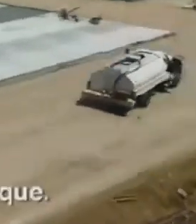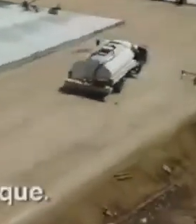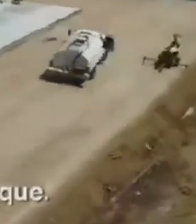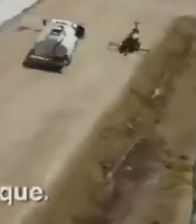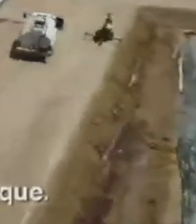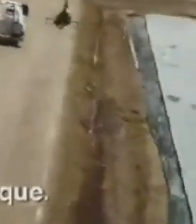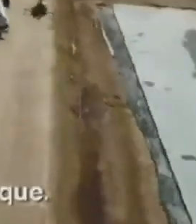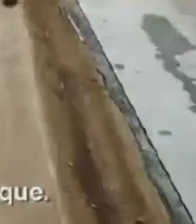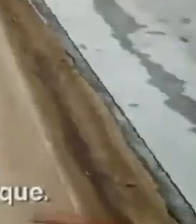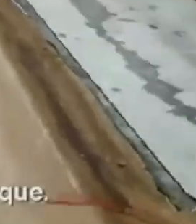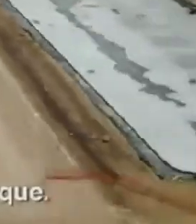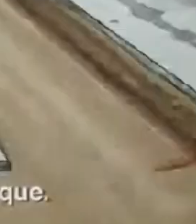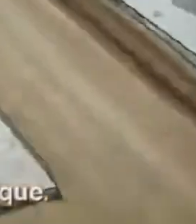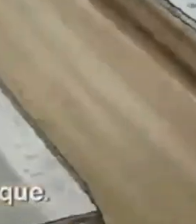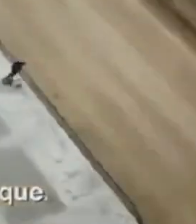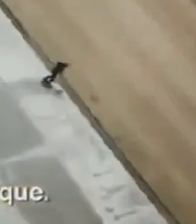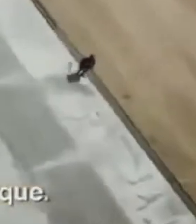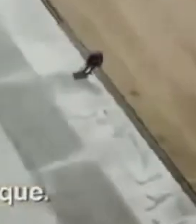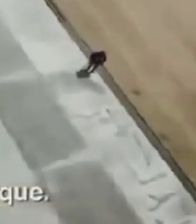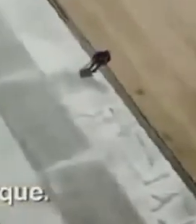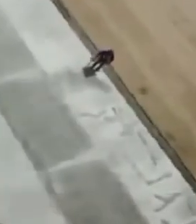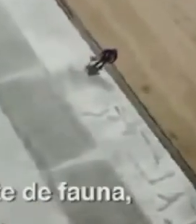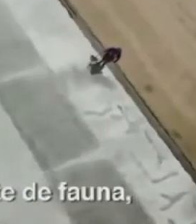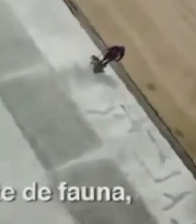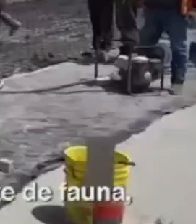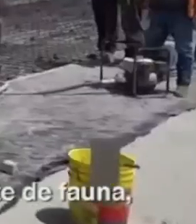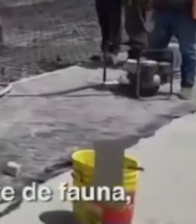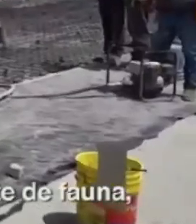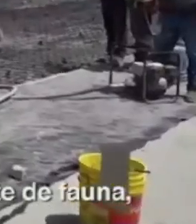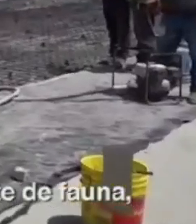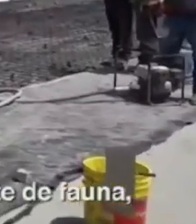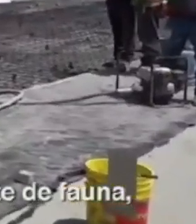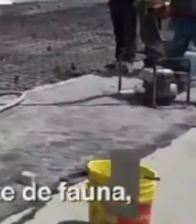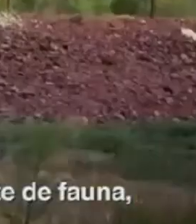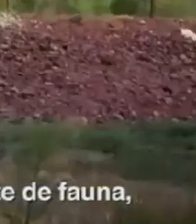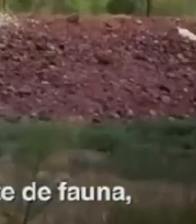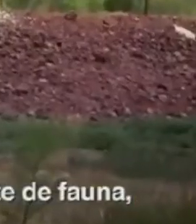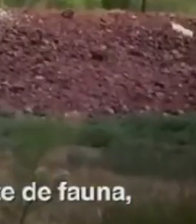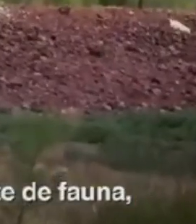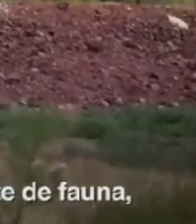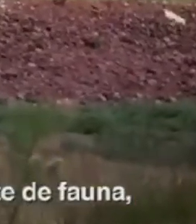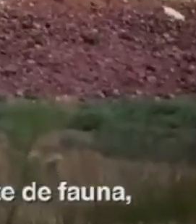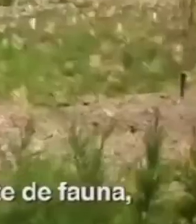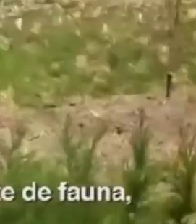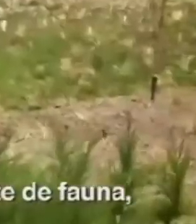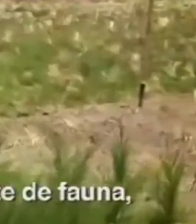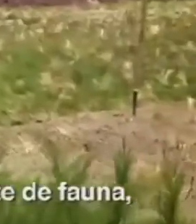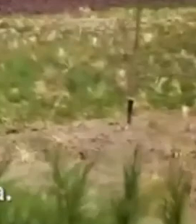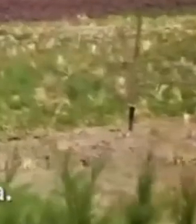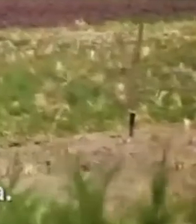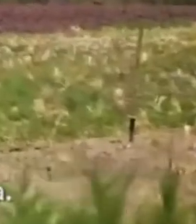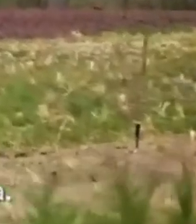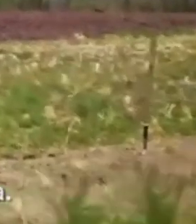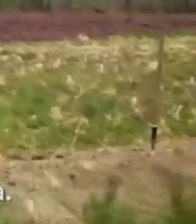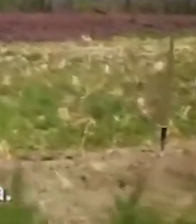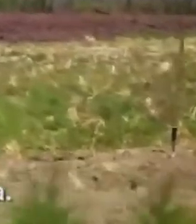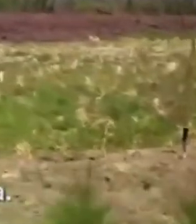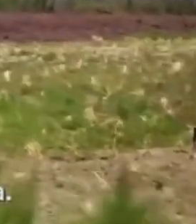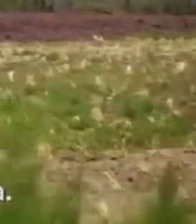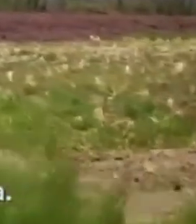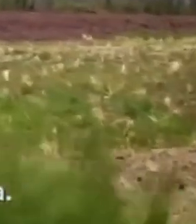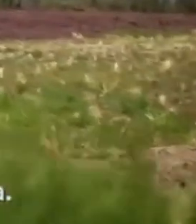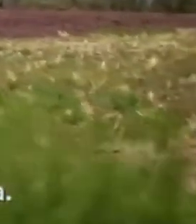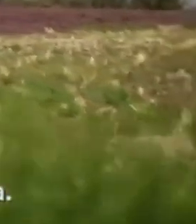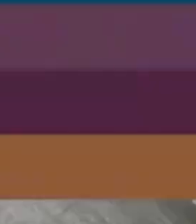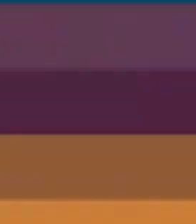canalización de las instalaciones del equipamiento del parque. De forma permanente, se realizan acciones de rescate de fauna, así como el banqueo de